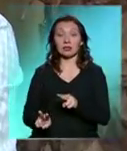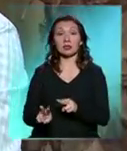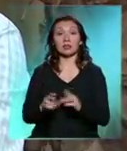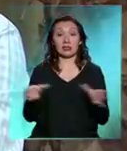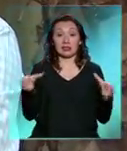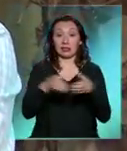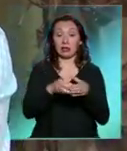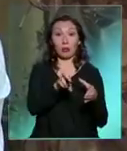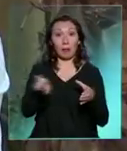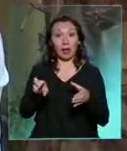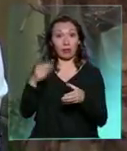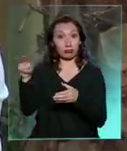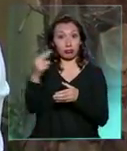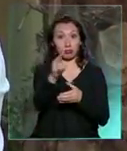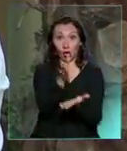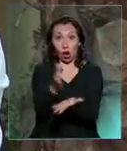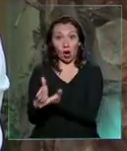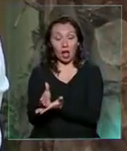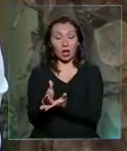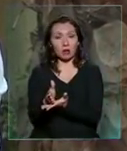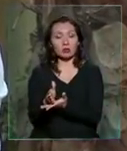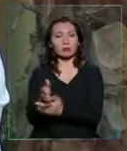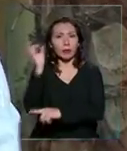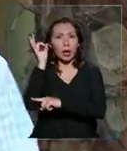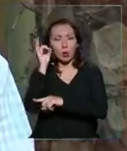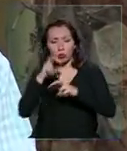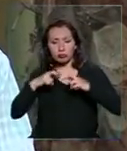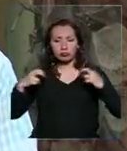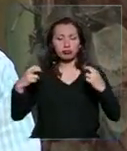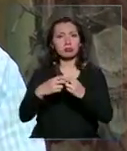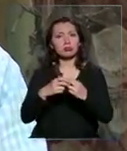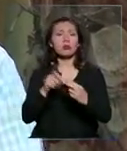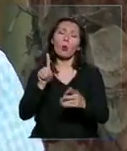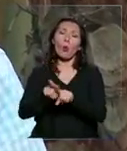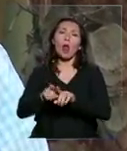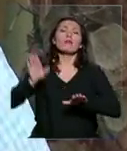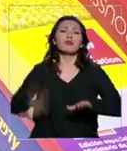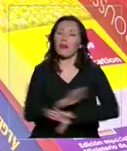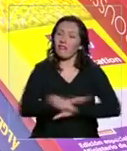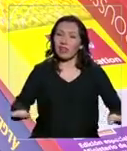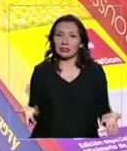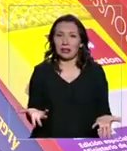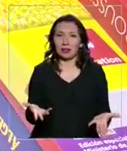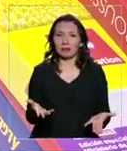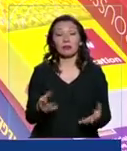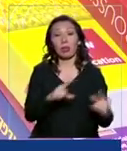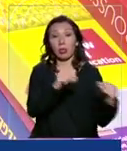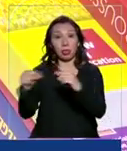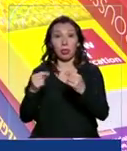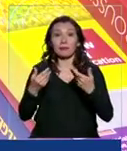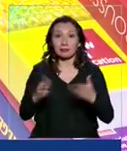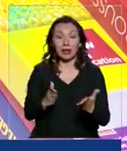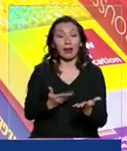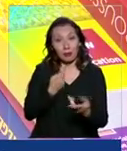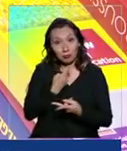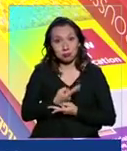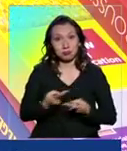de padres de esos colegios se reúnan, golpeen la mesa y digan basta. La discusión ya está sobre la